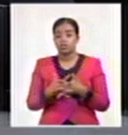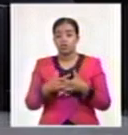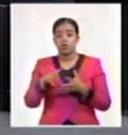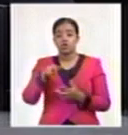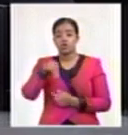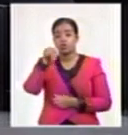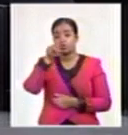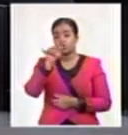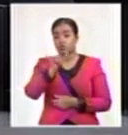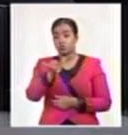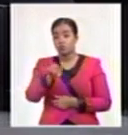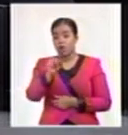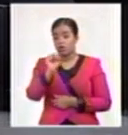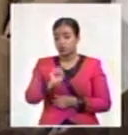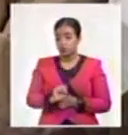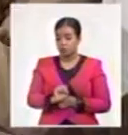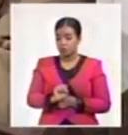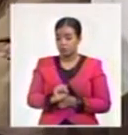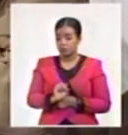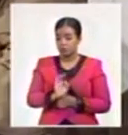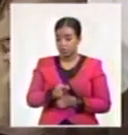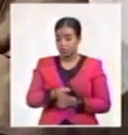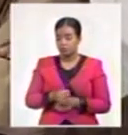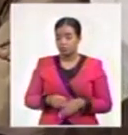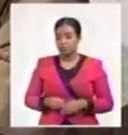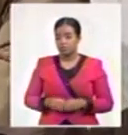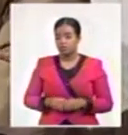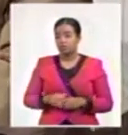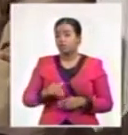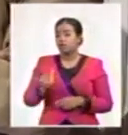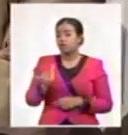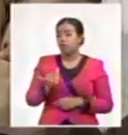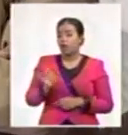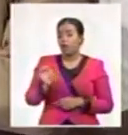conoce en la jerga geopolítica, y entre el este y el oeste.